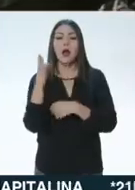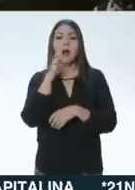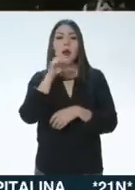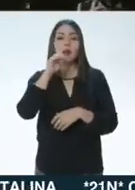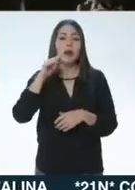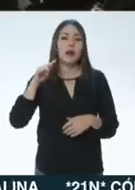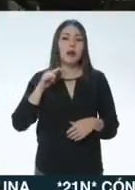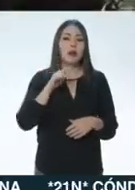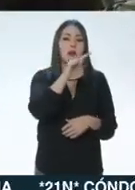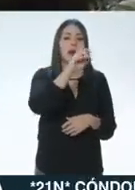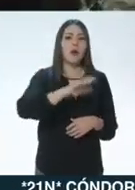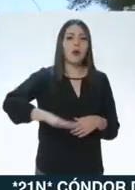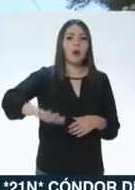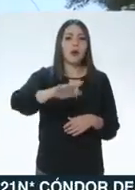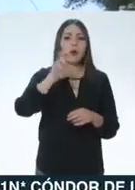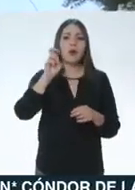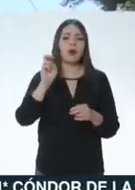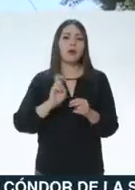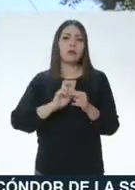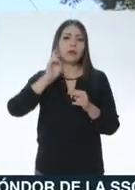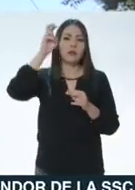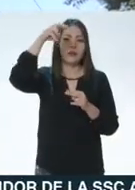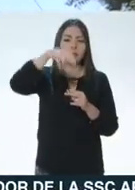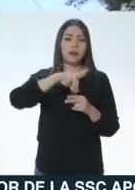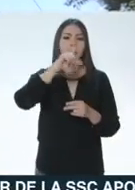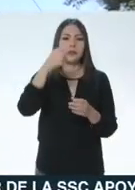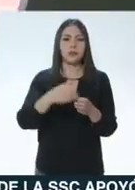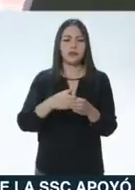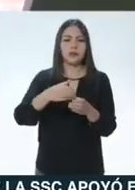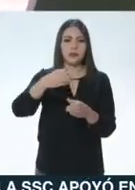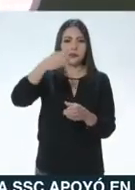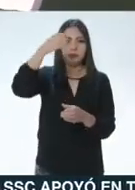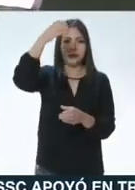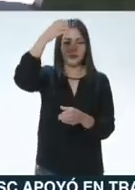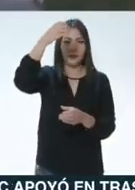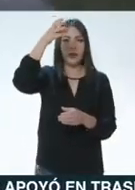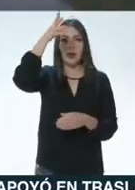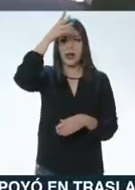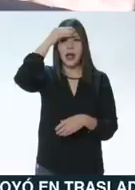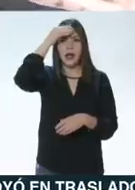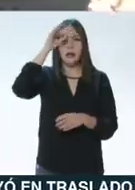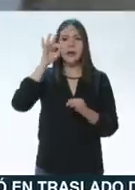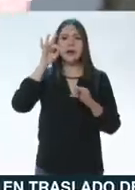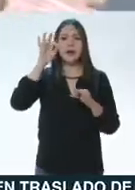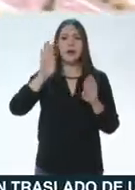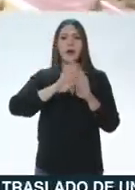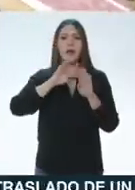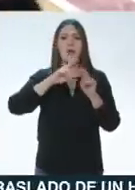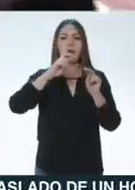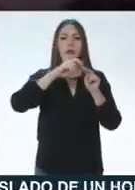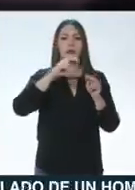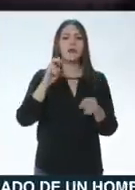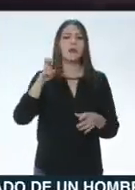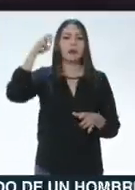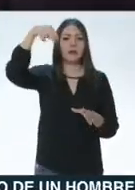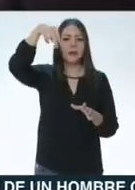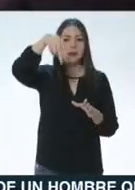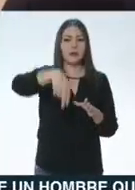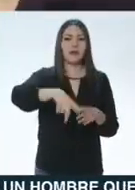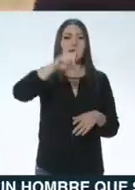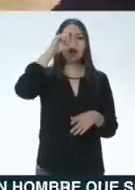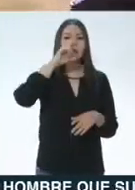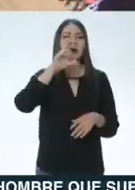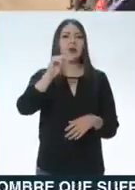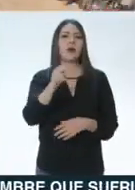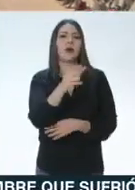despegue o en la zona de salto. En la torre, aprenden la posición correcta para abandonar la aeronave, evitar